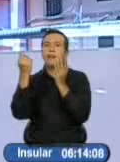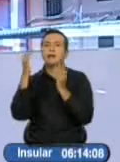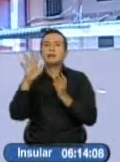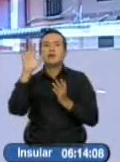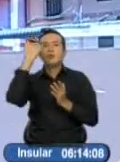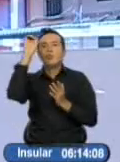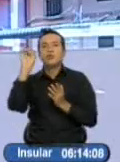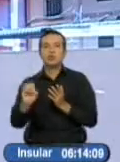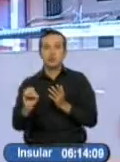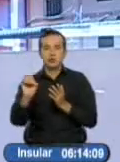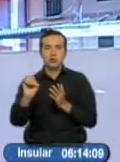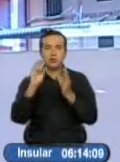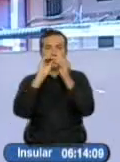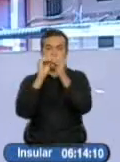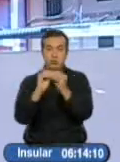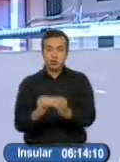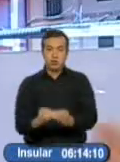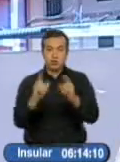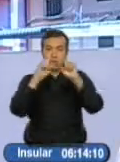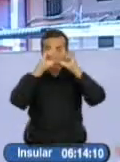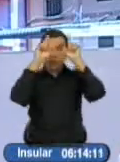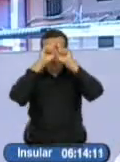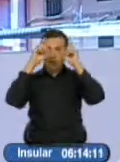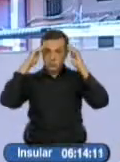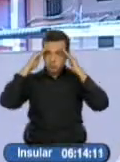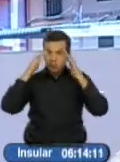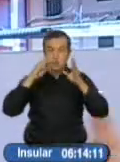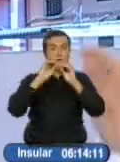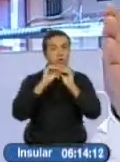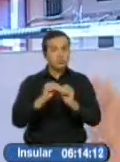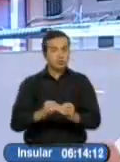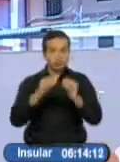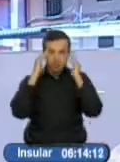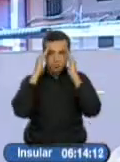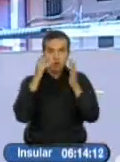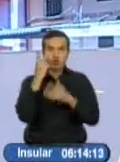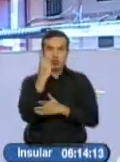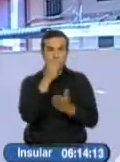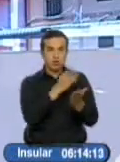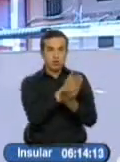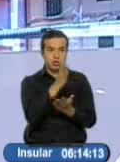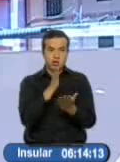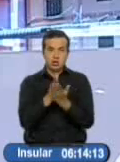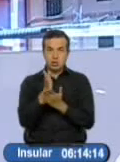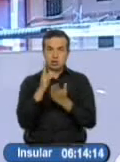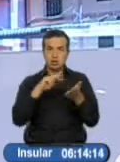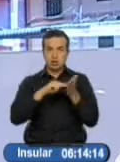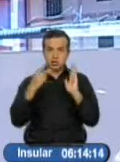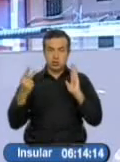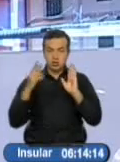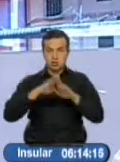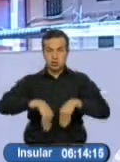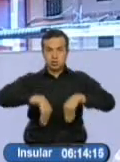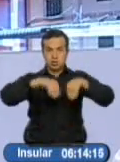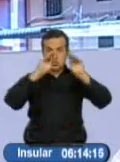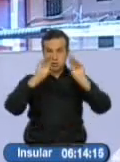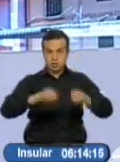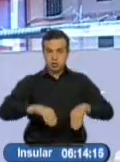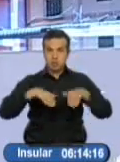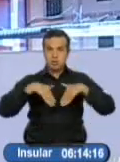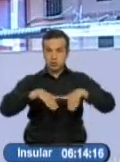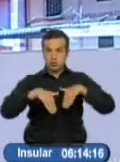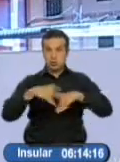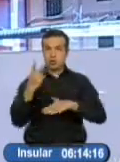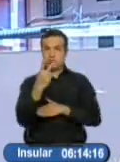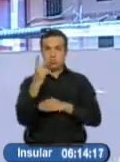caso de formación, ahí en cambio las empresas han apostado mucho. Hemos creado dos carreras tecnológicas para el sector textil y confección,